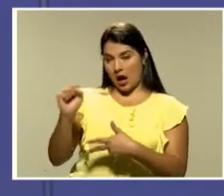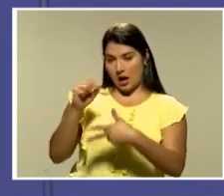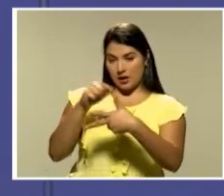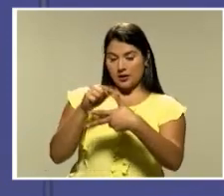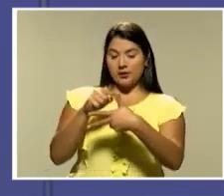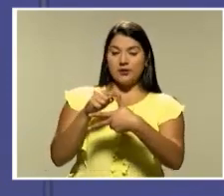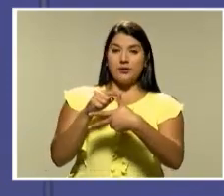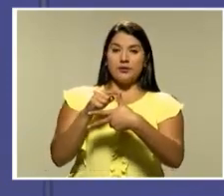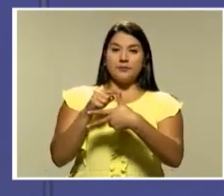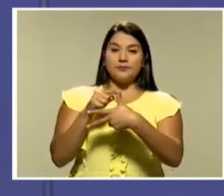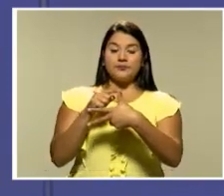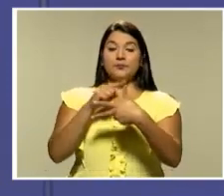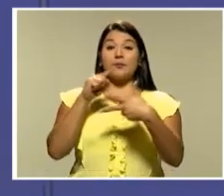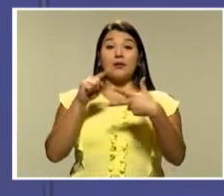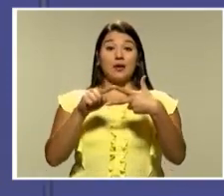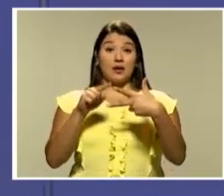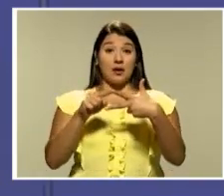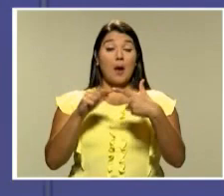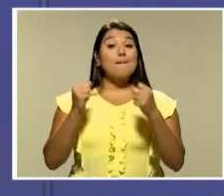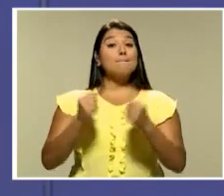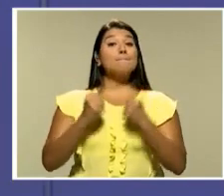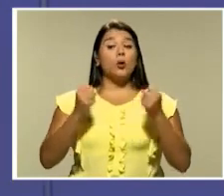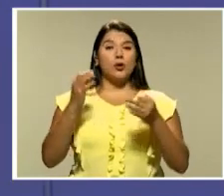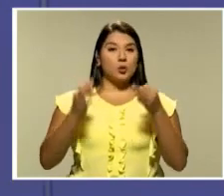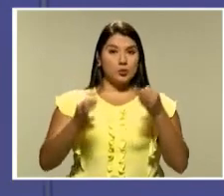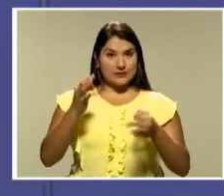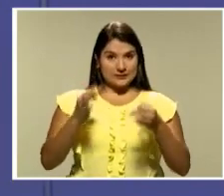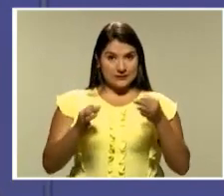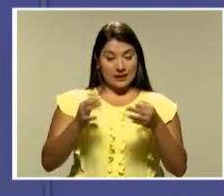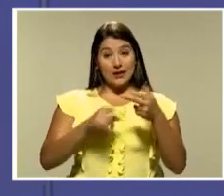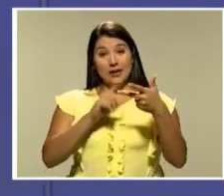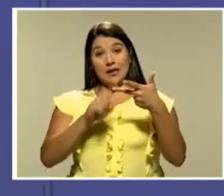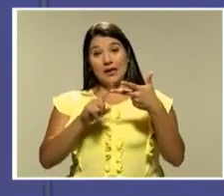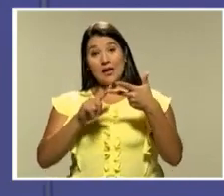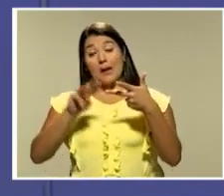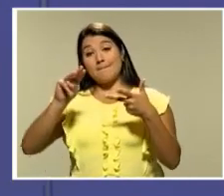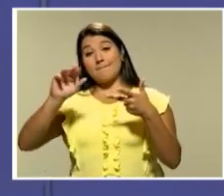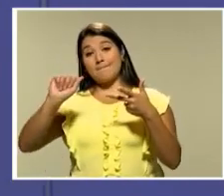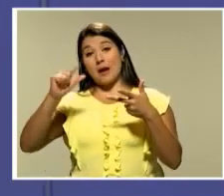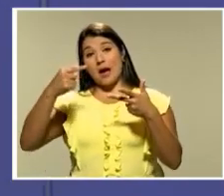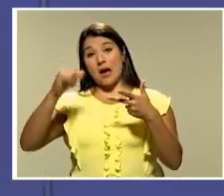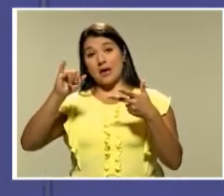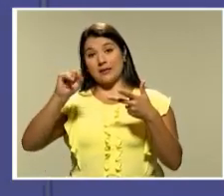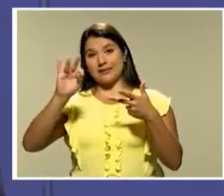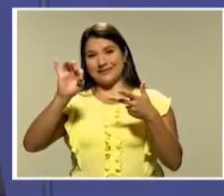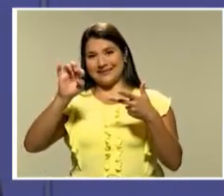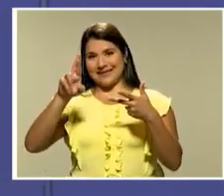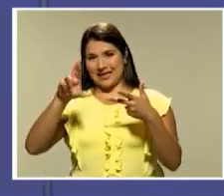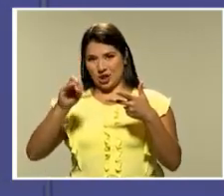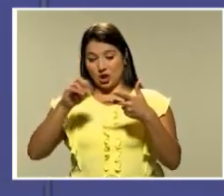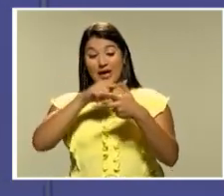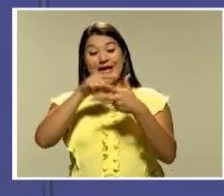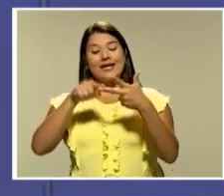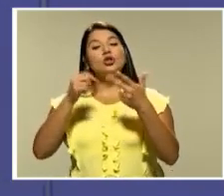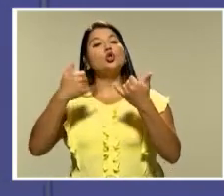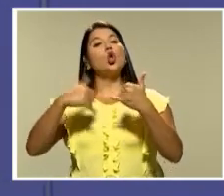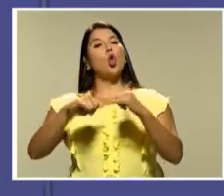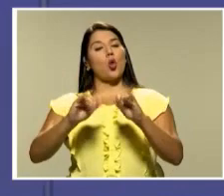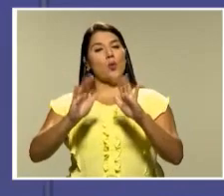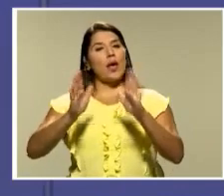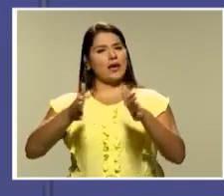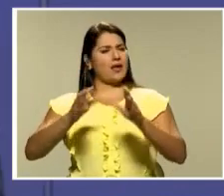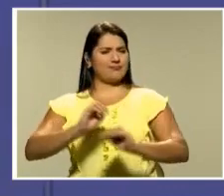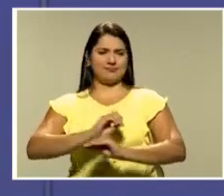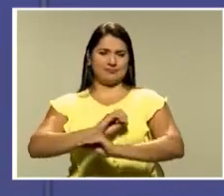típicamente la gente le dice de la caja, el del Poder Judicial y el del Magisterio. Esos son los 3 que todavía quedan abiertos y con